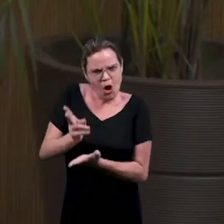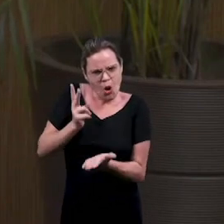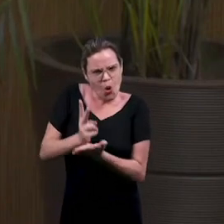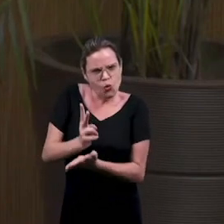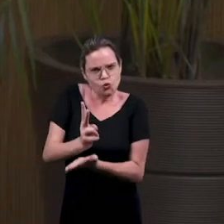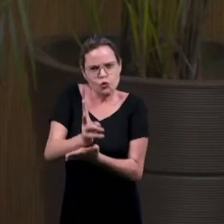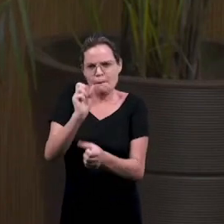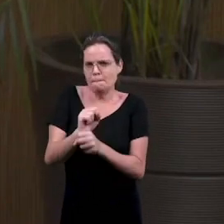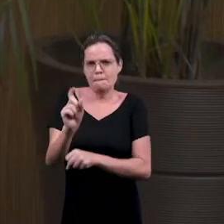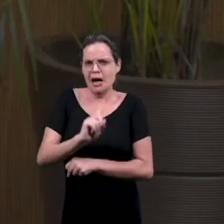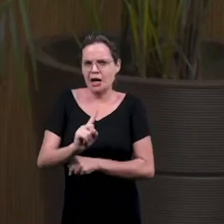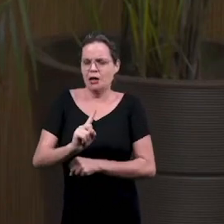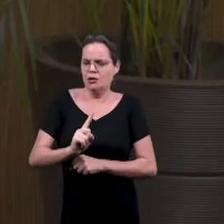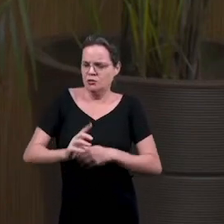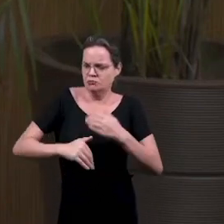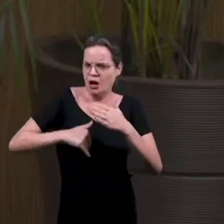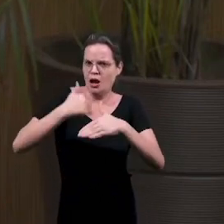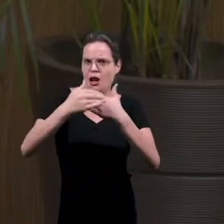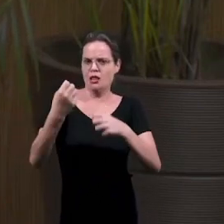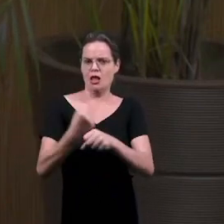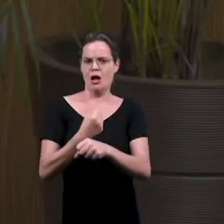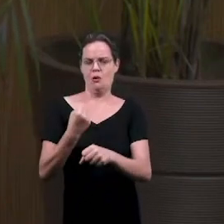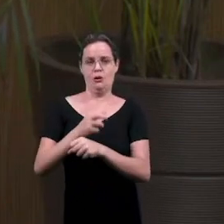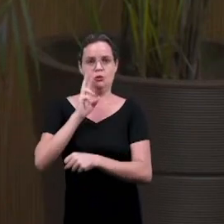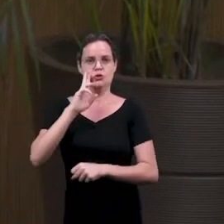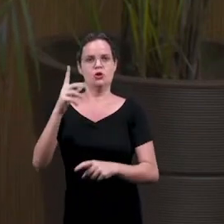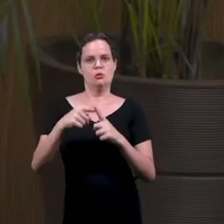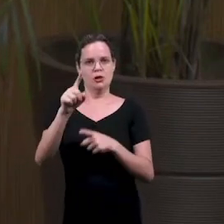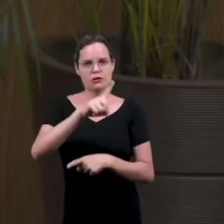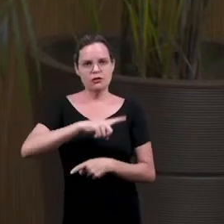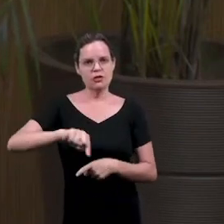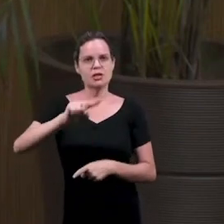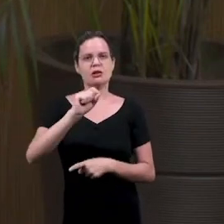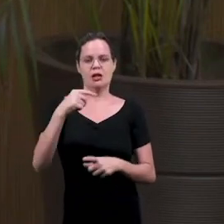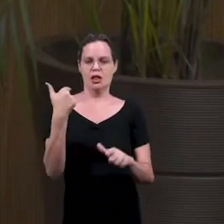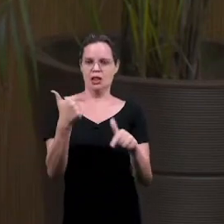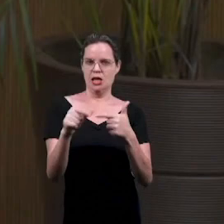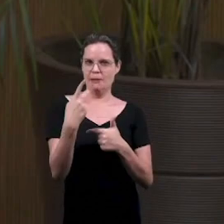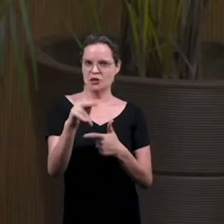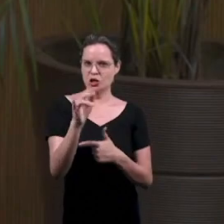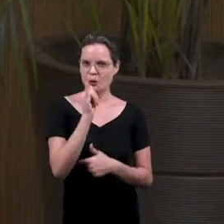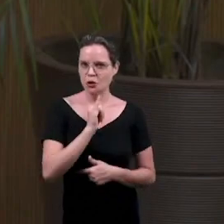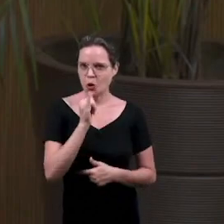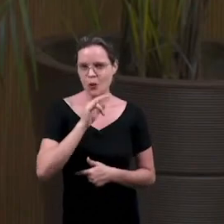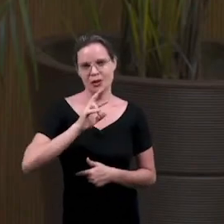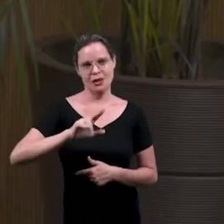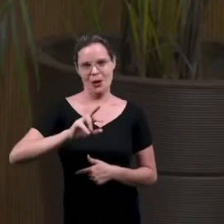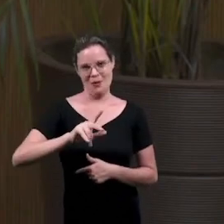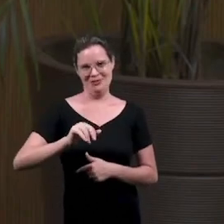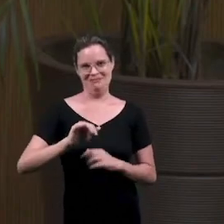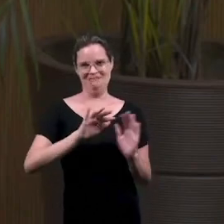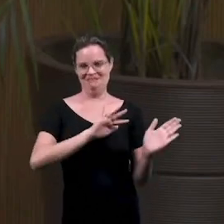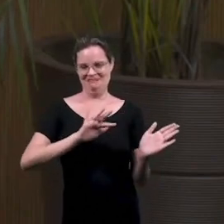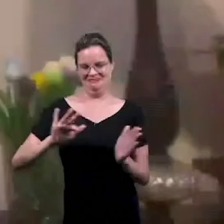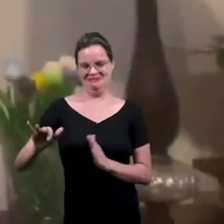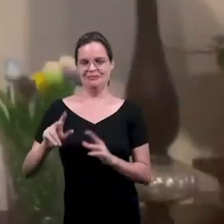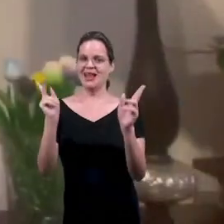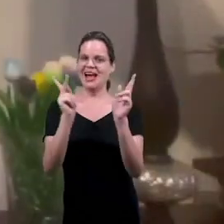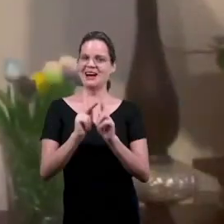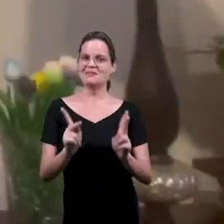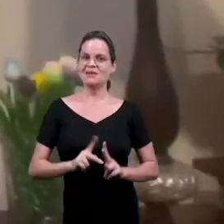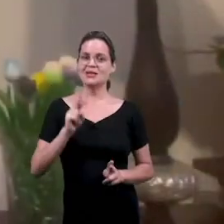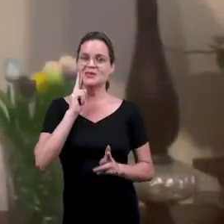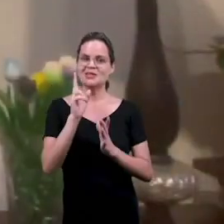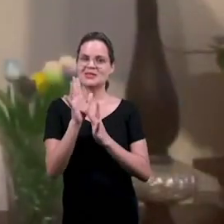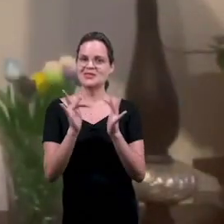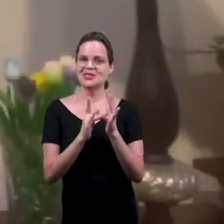58. Así que, hermanos míos amados, estad firmes y constantes, creciendo en la obra del Señor siempre, sabiendo que vuestro trabajo en el Señor no